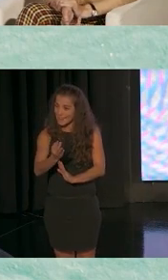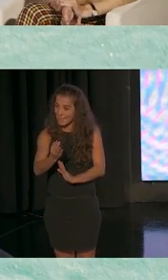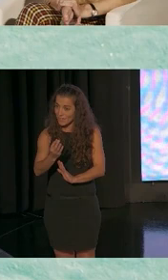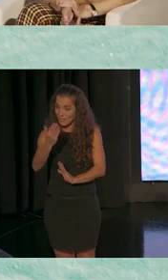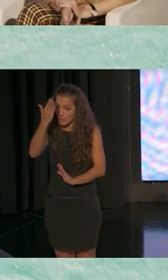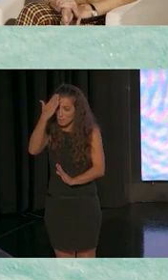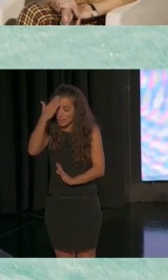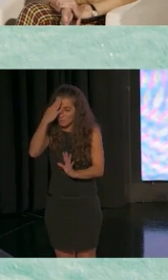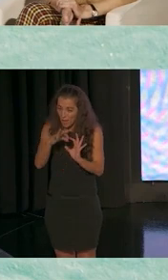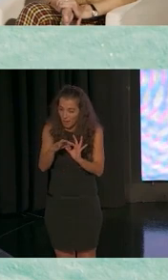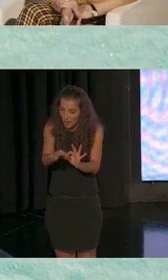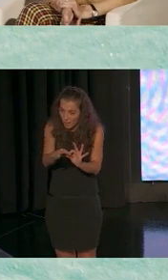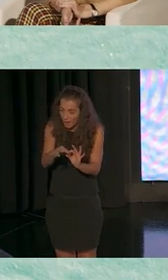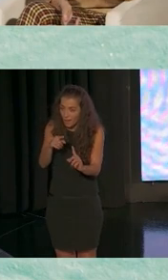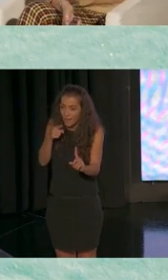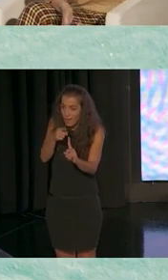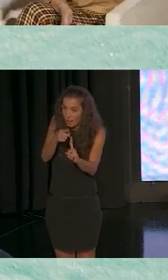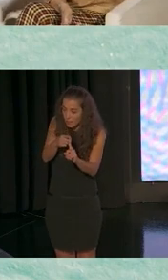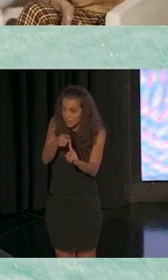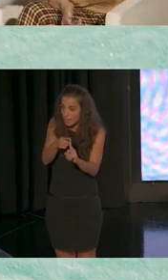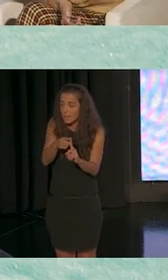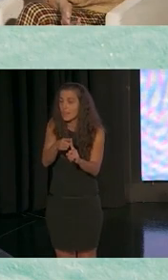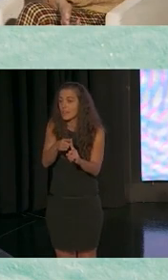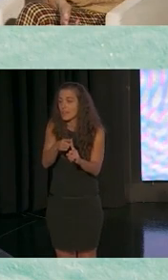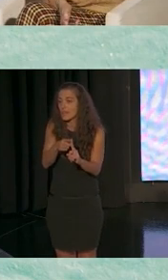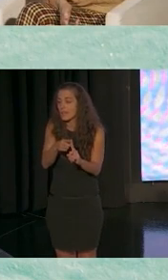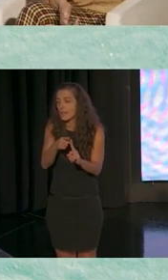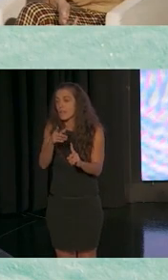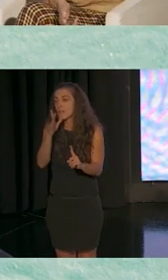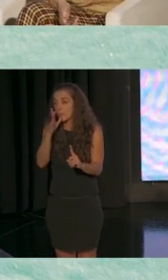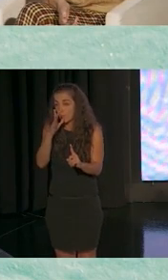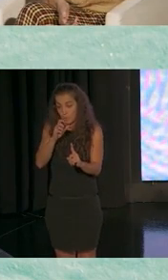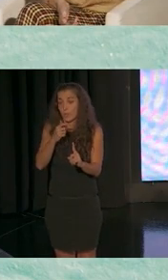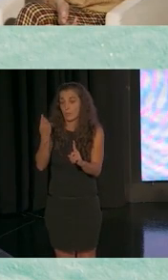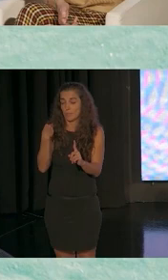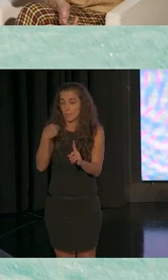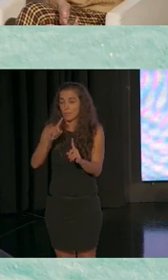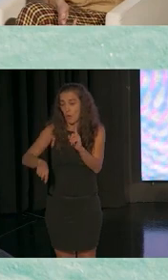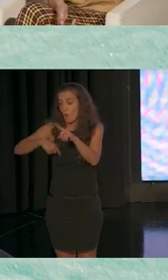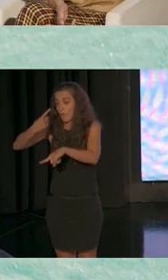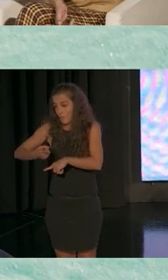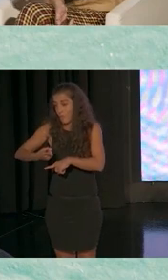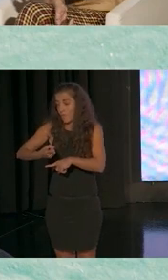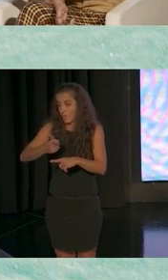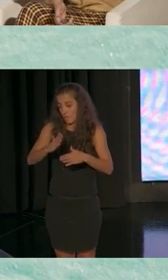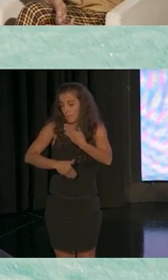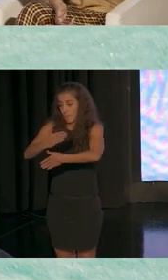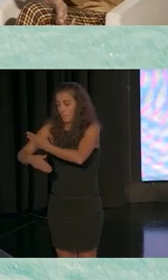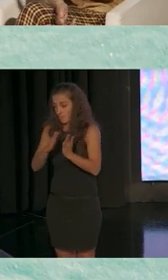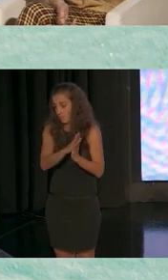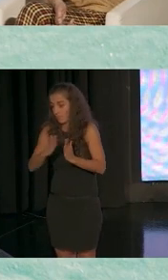foco no solamente El Punto de partida porque en última instancia va a ser también el punto de llegada va a ser el elemento que va a